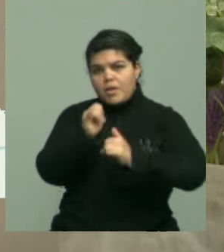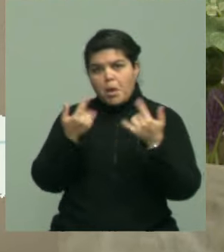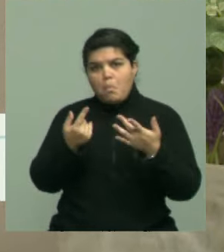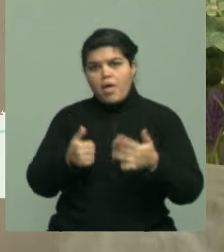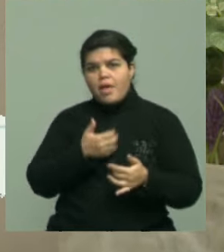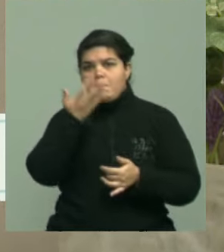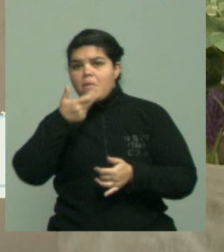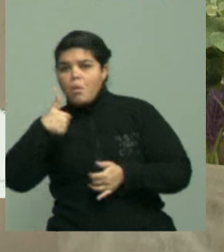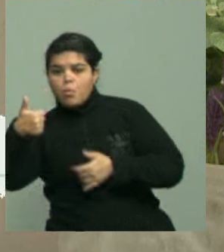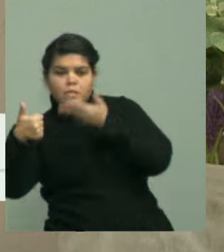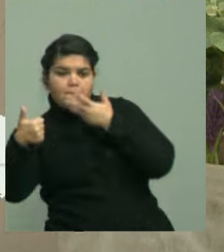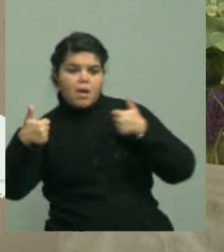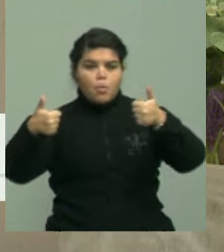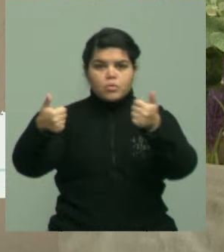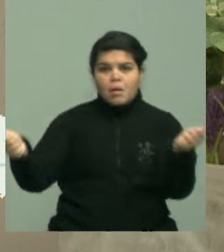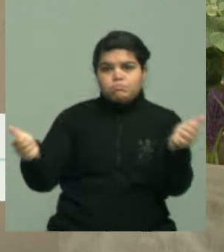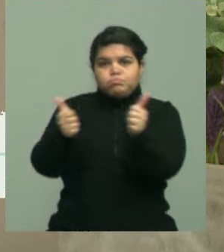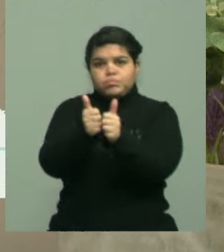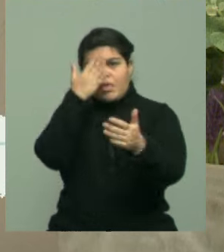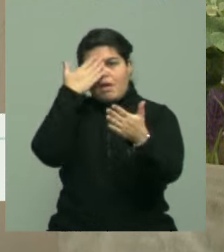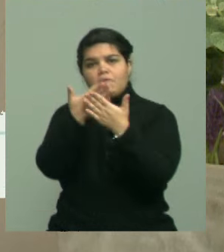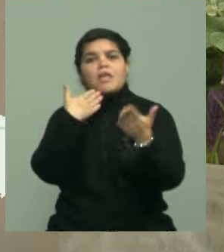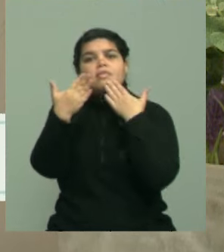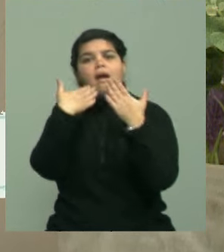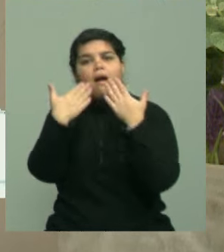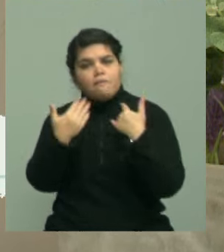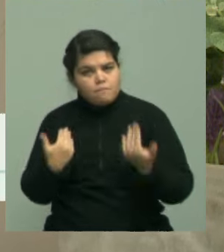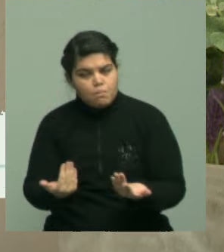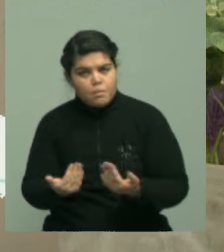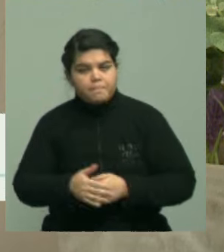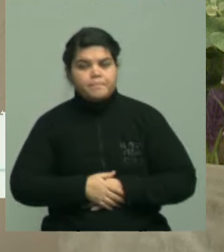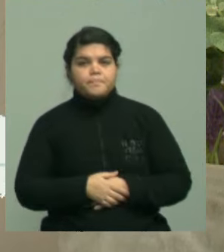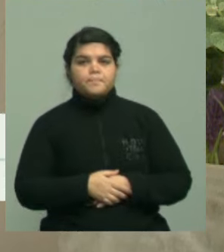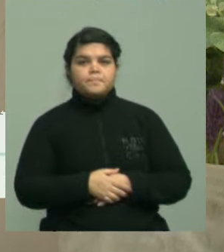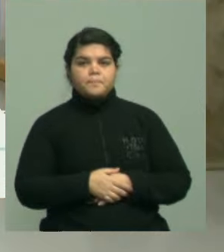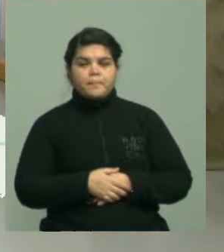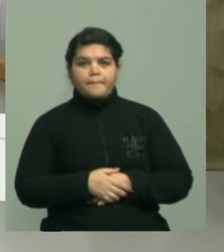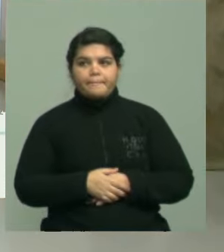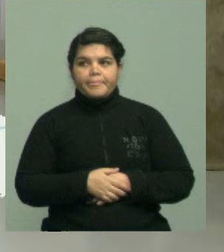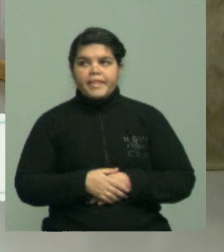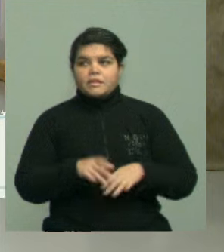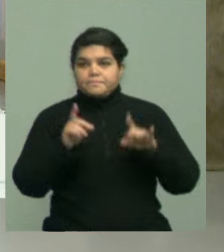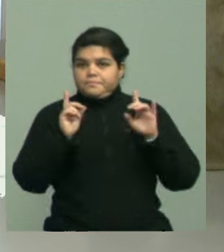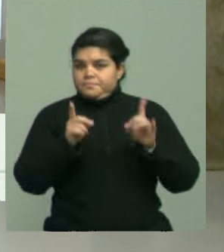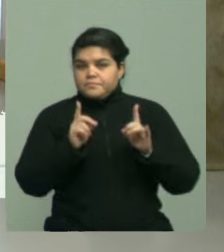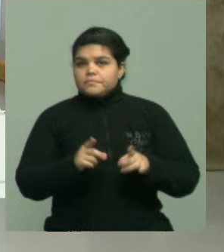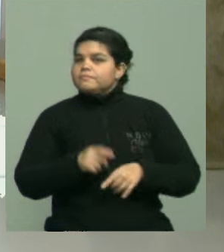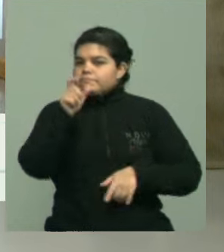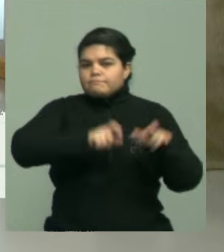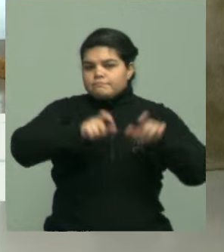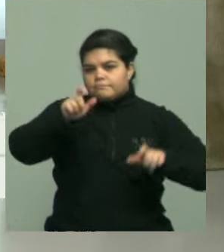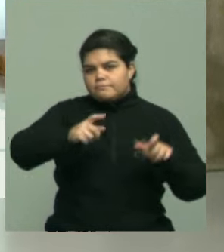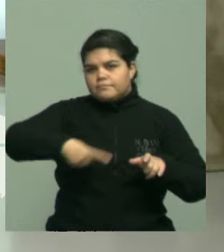muy interesante. Valentín, te quería preguntar un poco también lo destacado que es para aquellos que quieren saber un poquito más